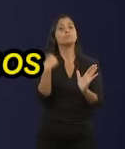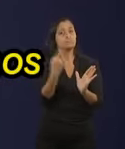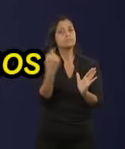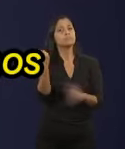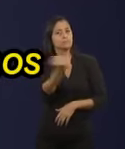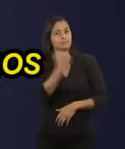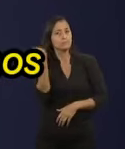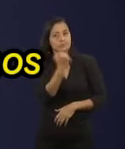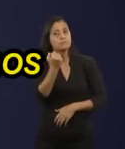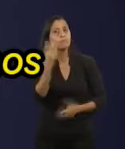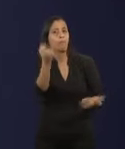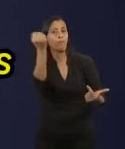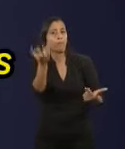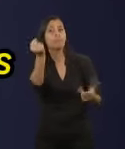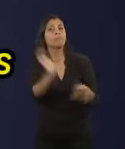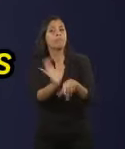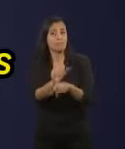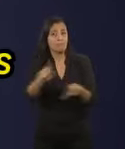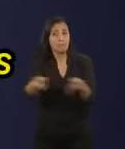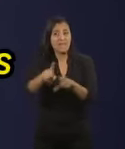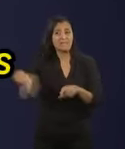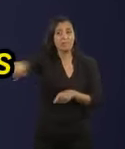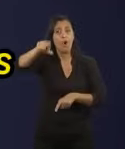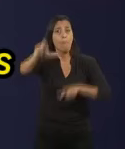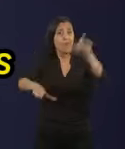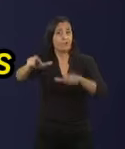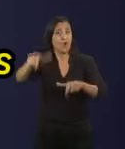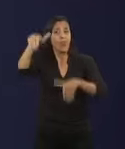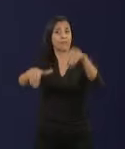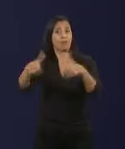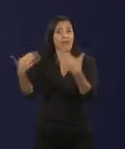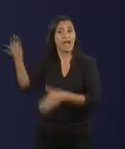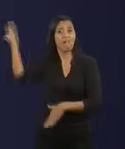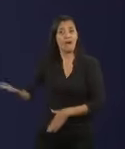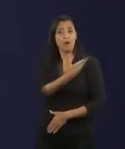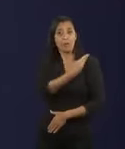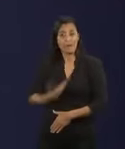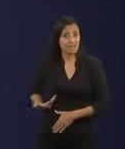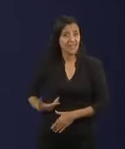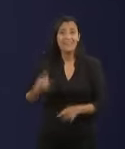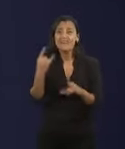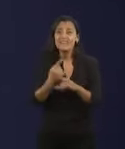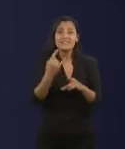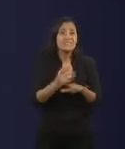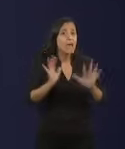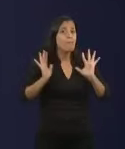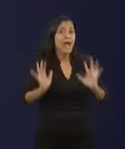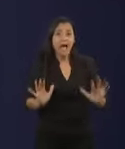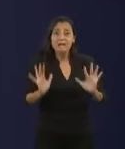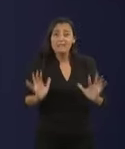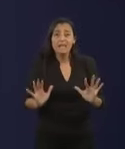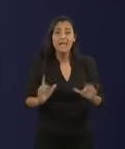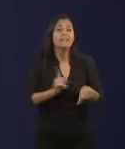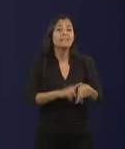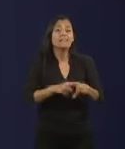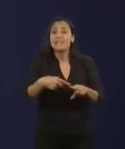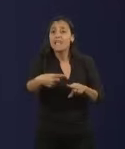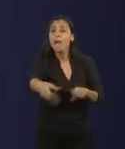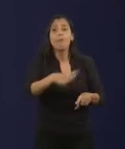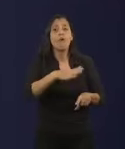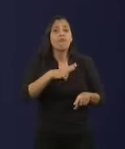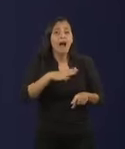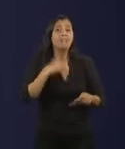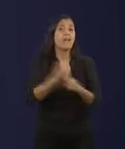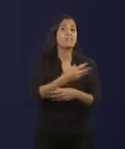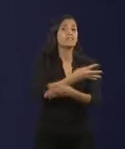también por lo que la gente nos eligió no y eso me parece que es lo dijimos siempre y va a ser siempre así en lo que quede de de